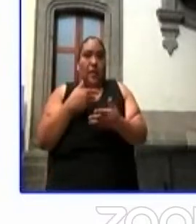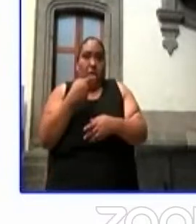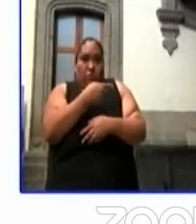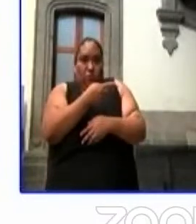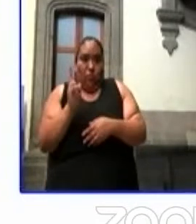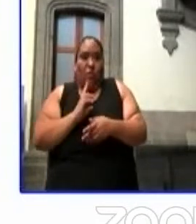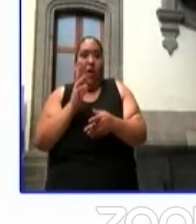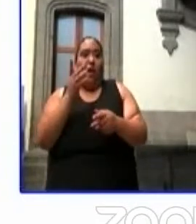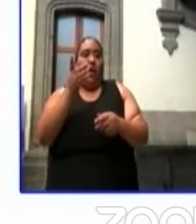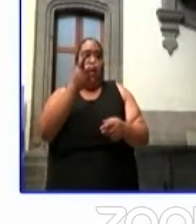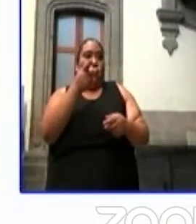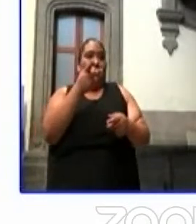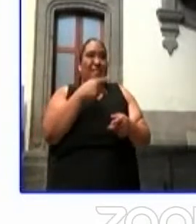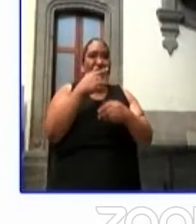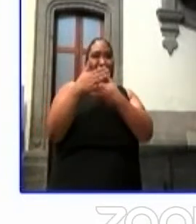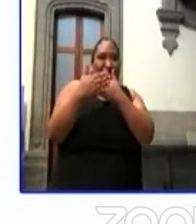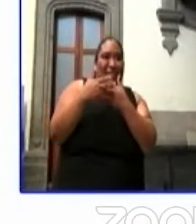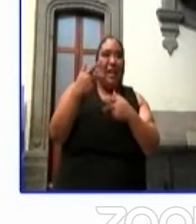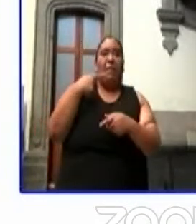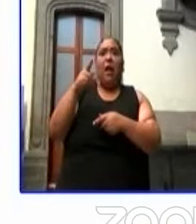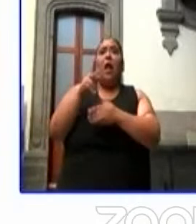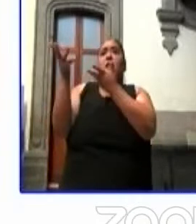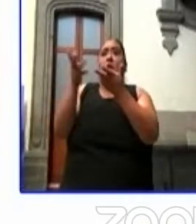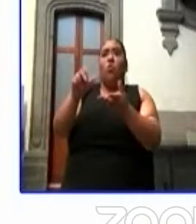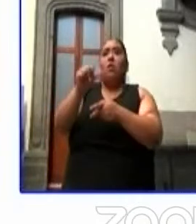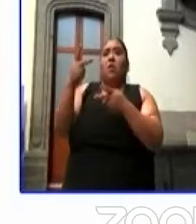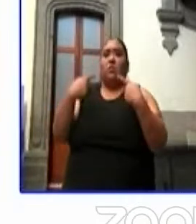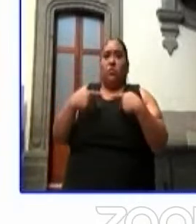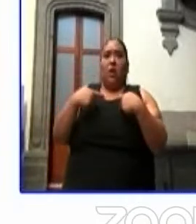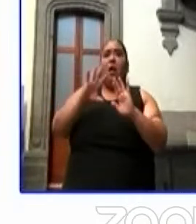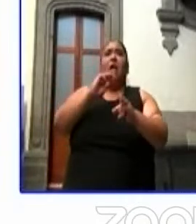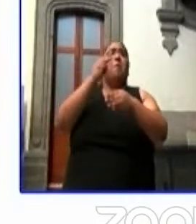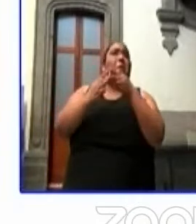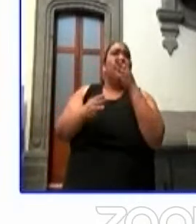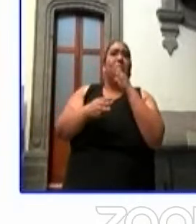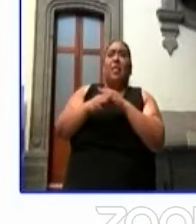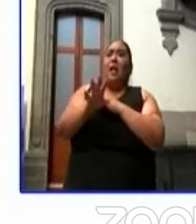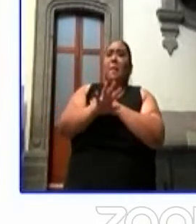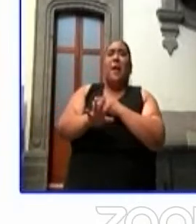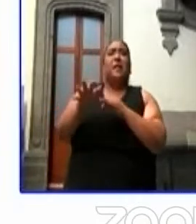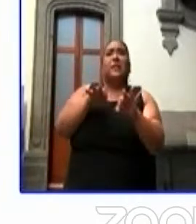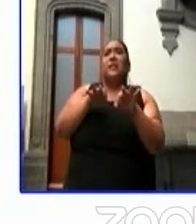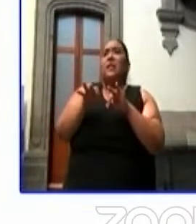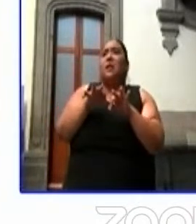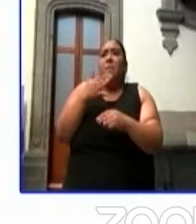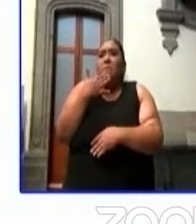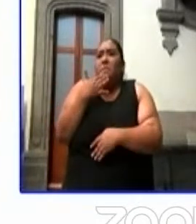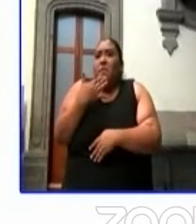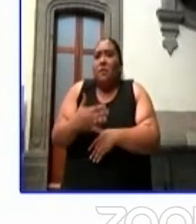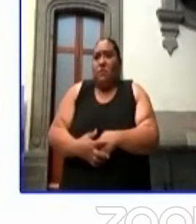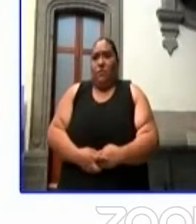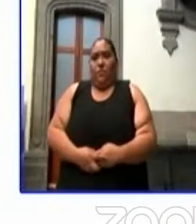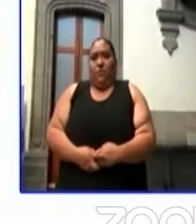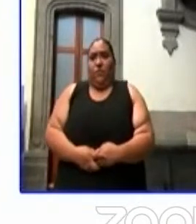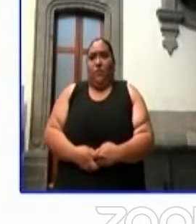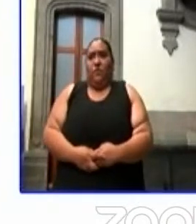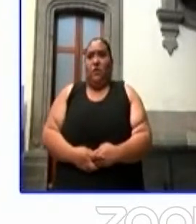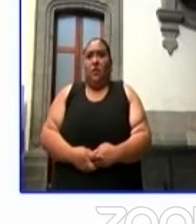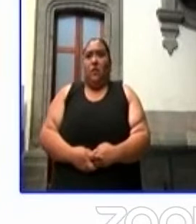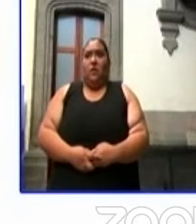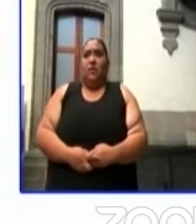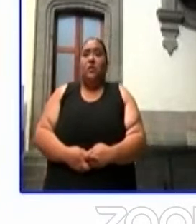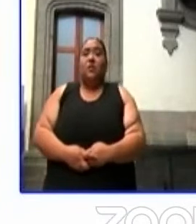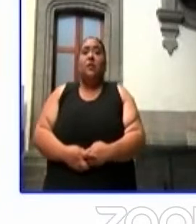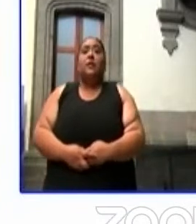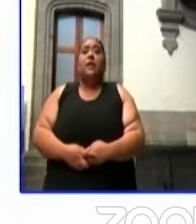o si se van a ir y va a llegar alguien, pues le dejen ese material ya de base de trabajo, ¿no? Entonces, de tal medida